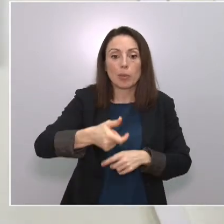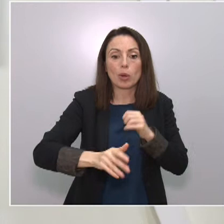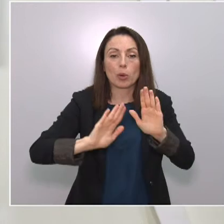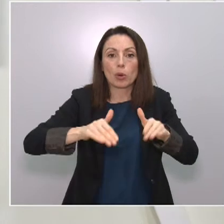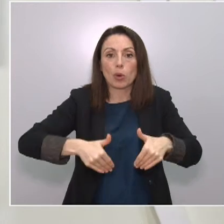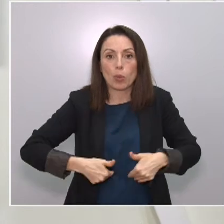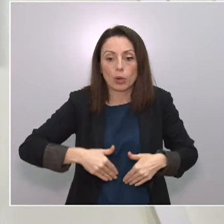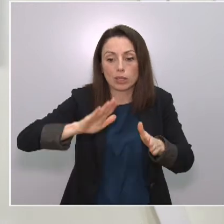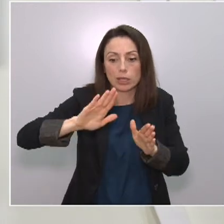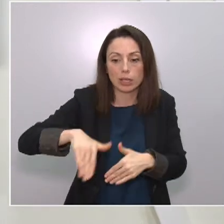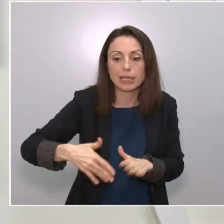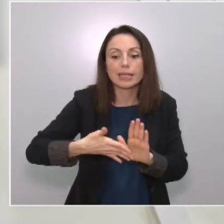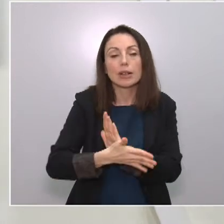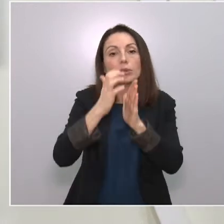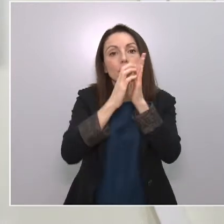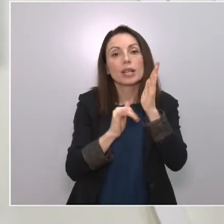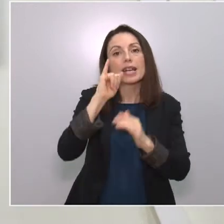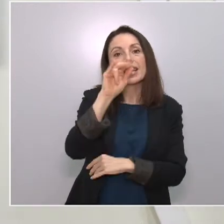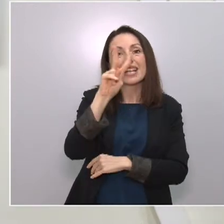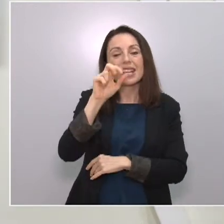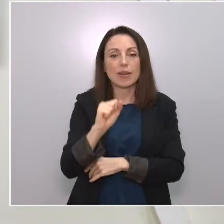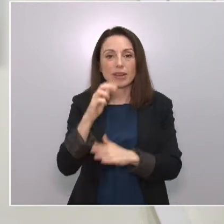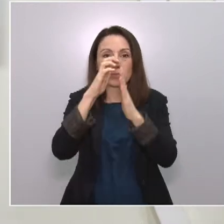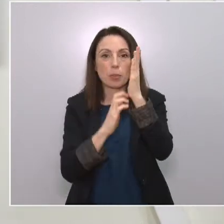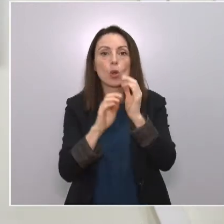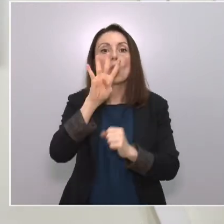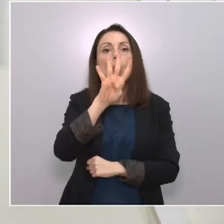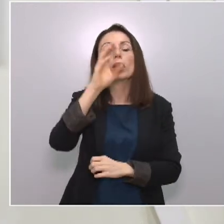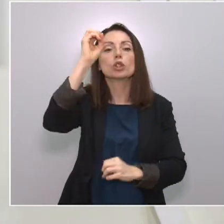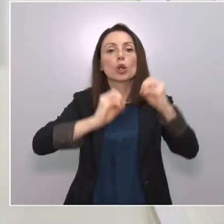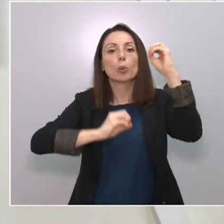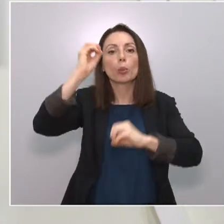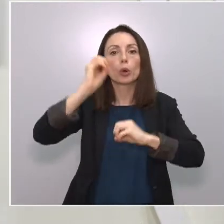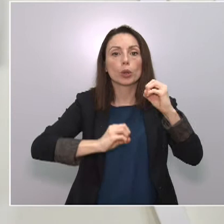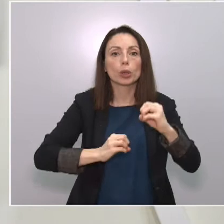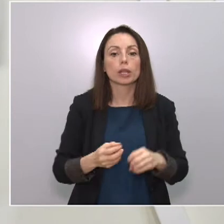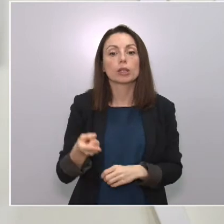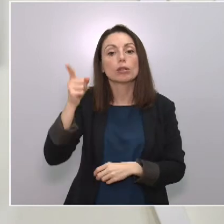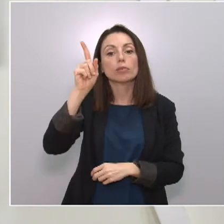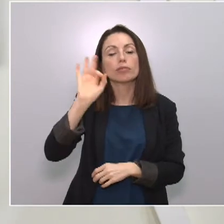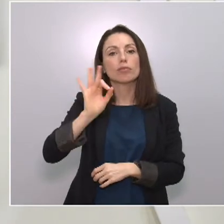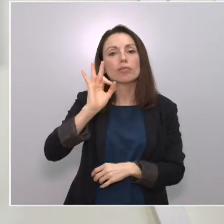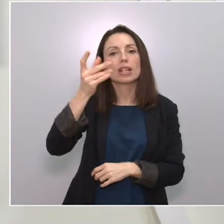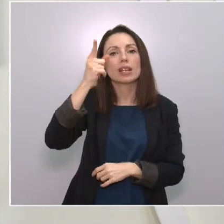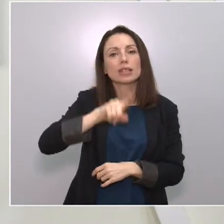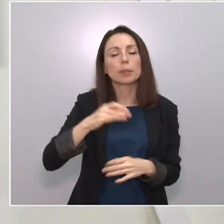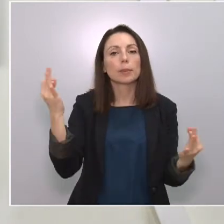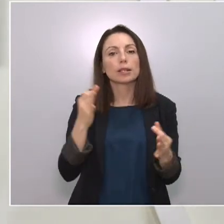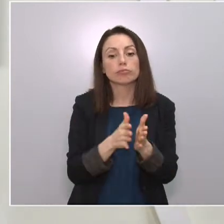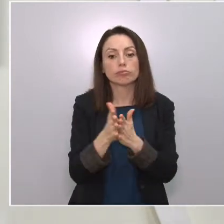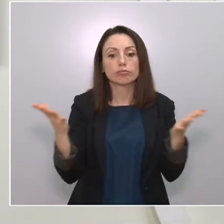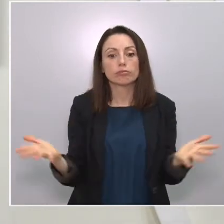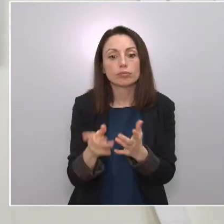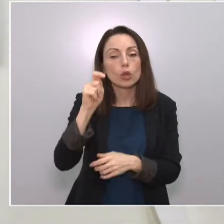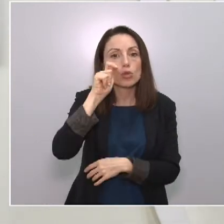es rebajar su IVA a un tipo súper reducido del 4%. No solo esto, es cierto que tendremos también que